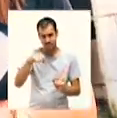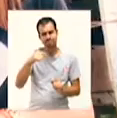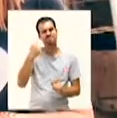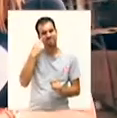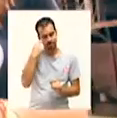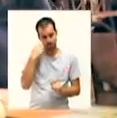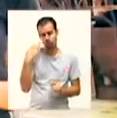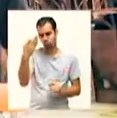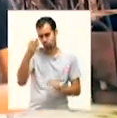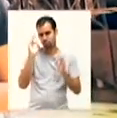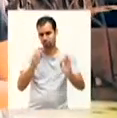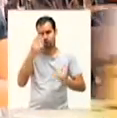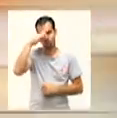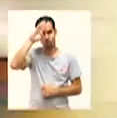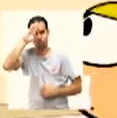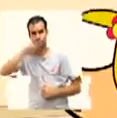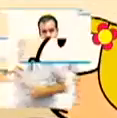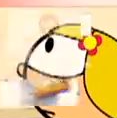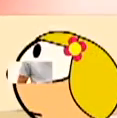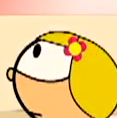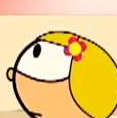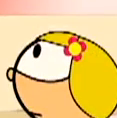está asegurando el futuro de la nación.